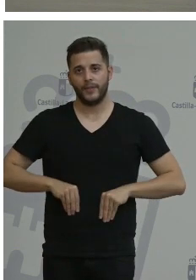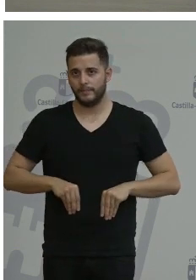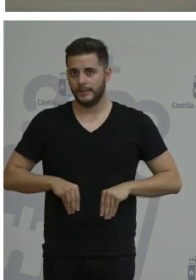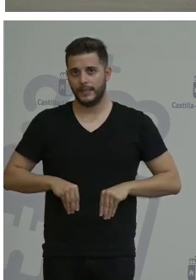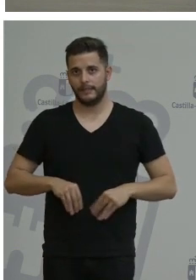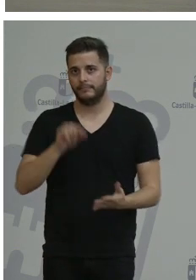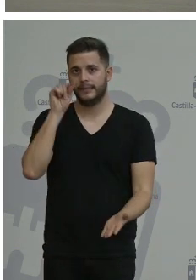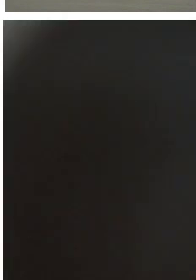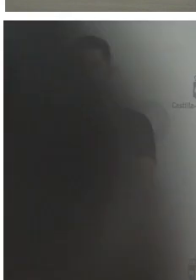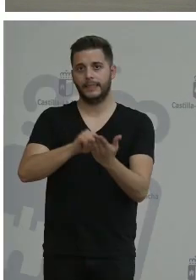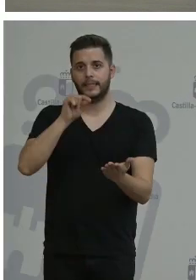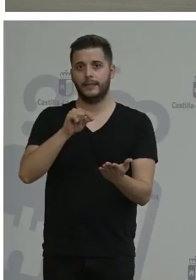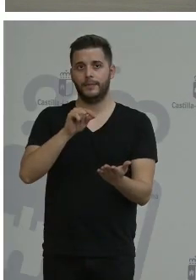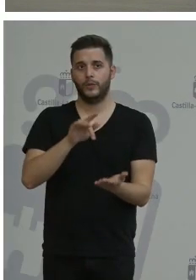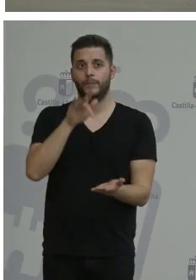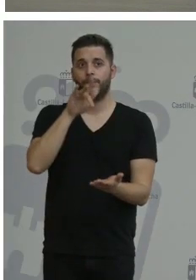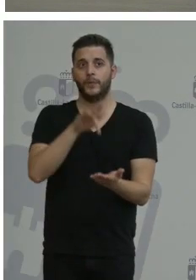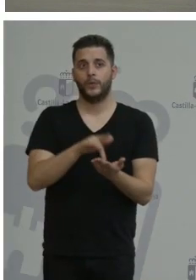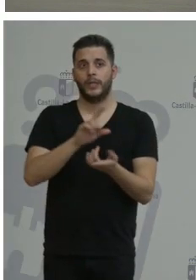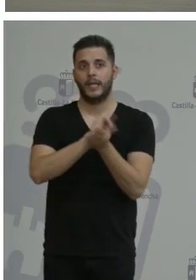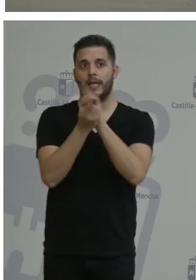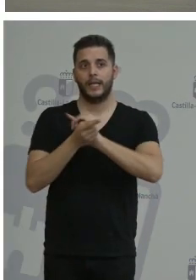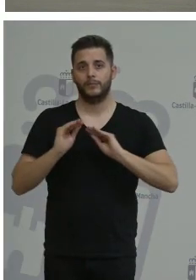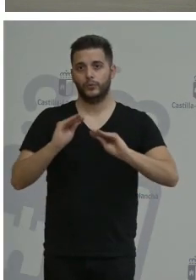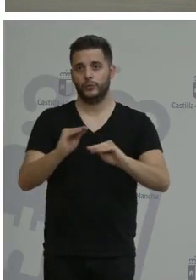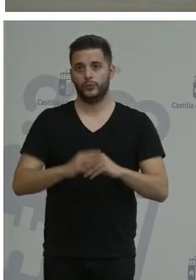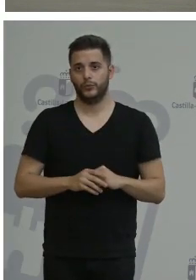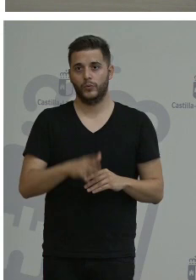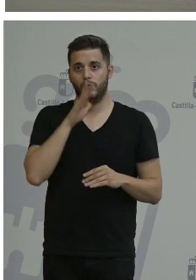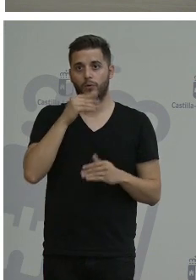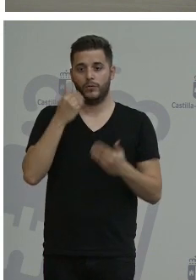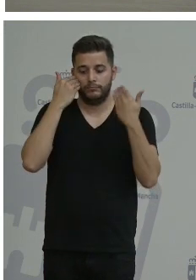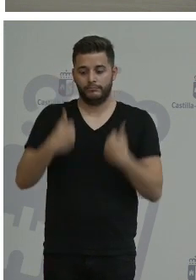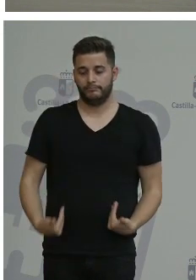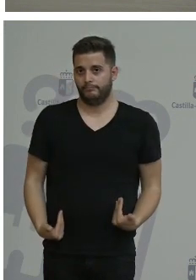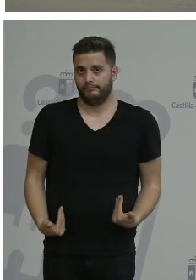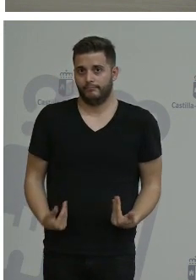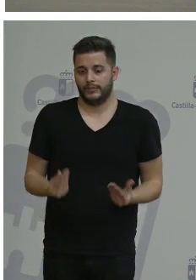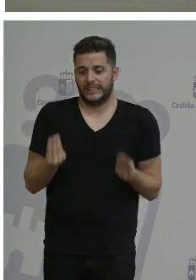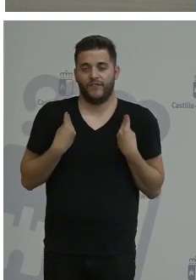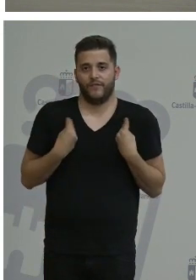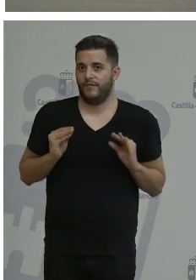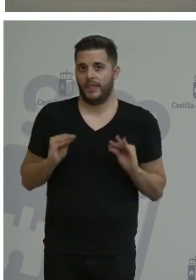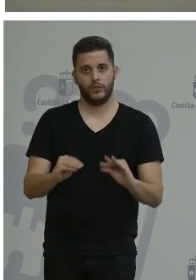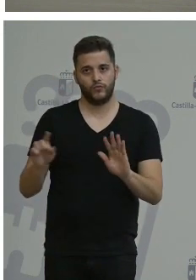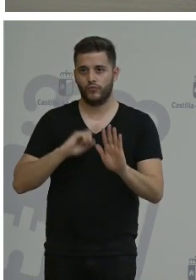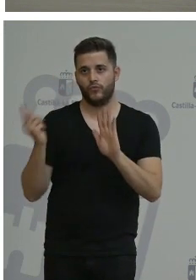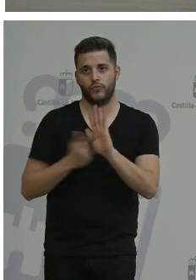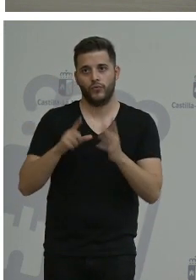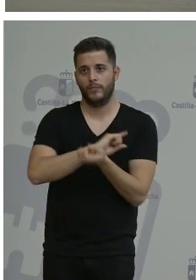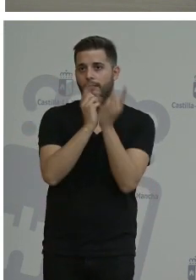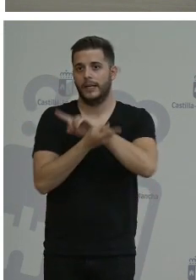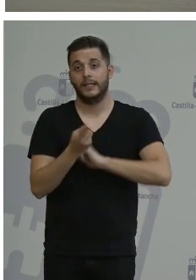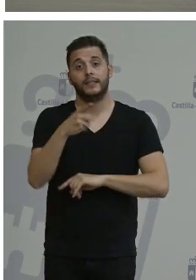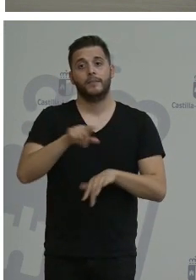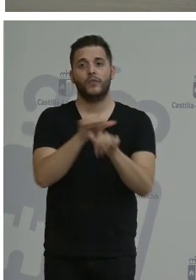muy rápida de su nuevo cambio en lo que es su vida al completo y también en su